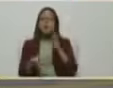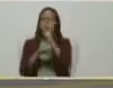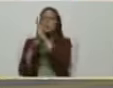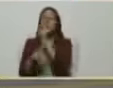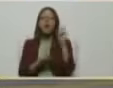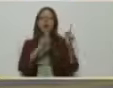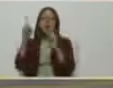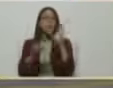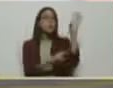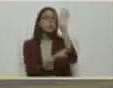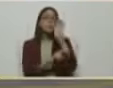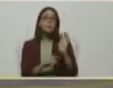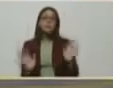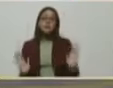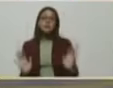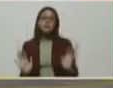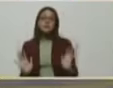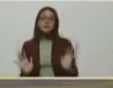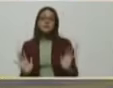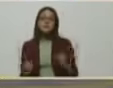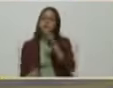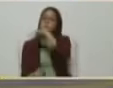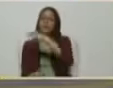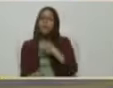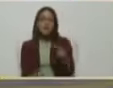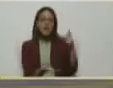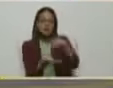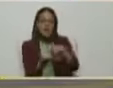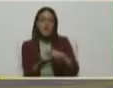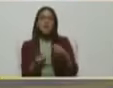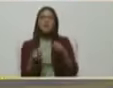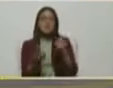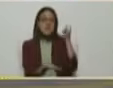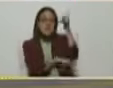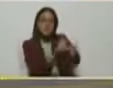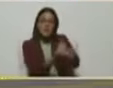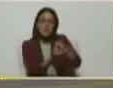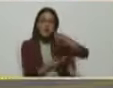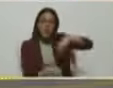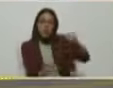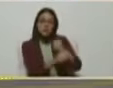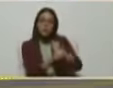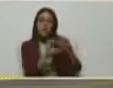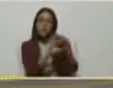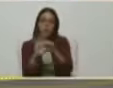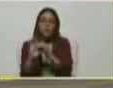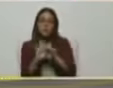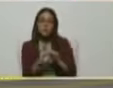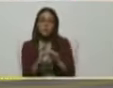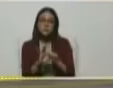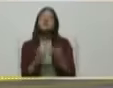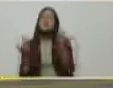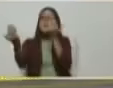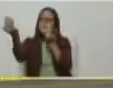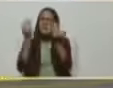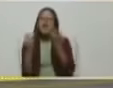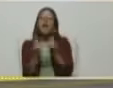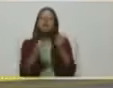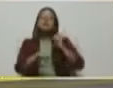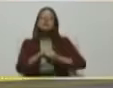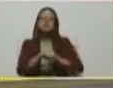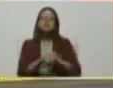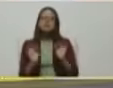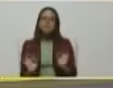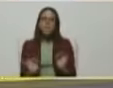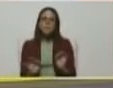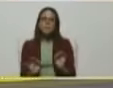país. Si quieren venir a invertir, vengan a tiempo.